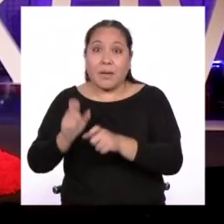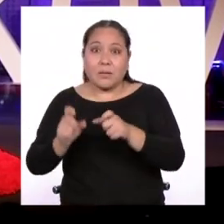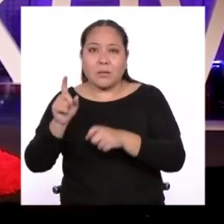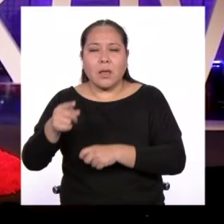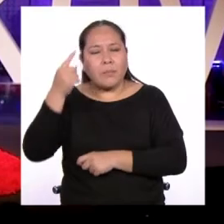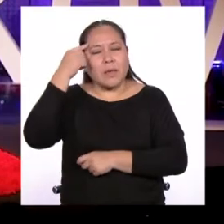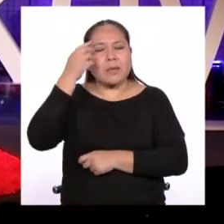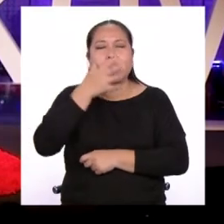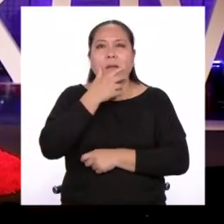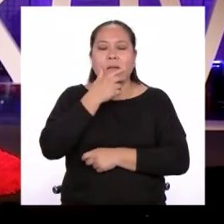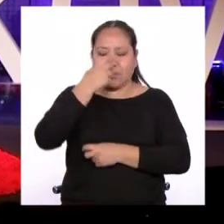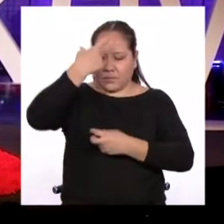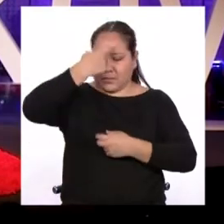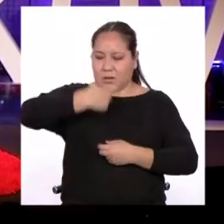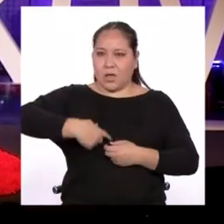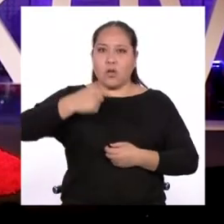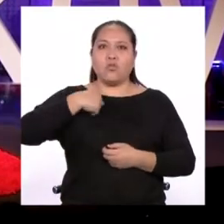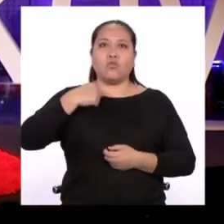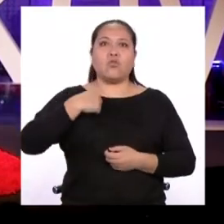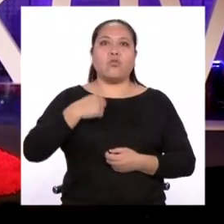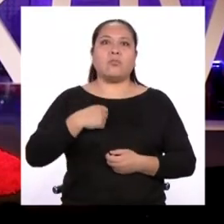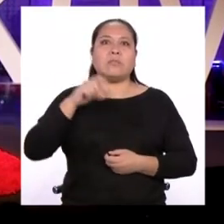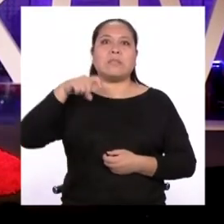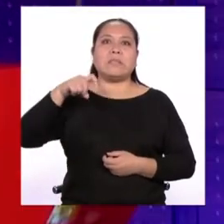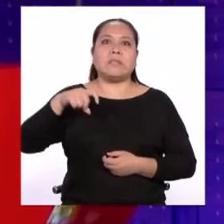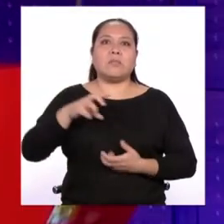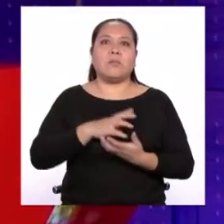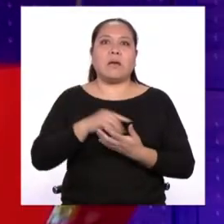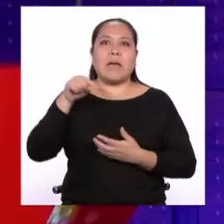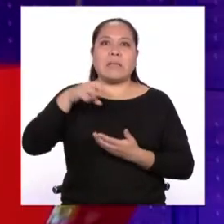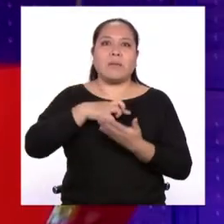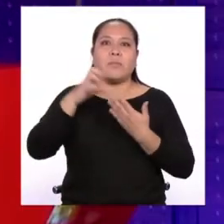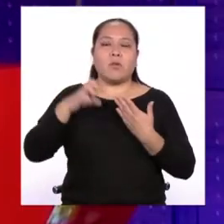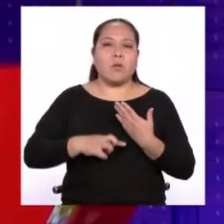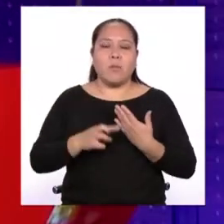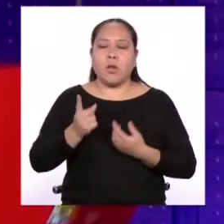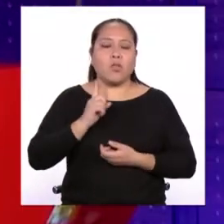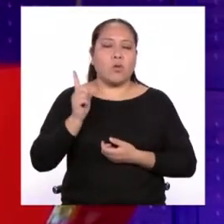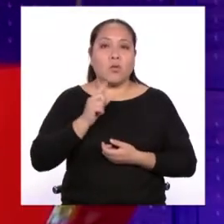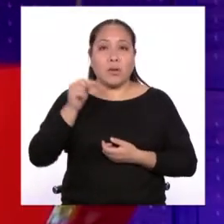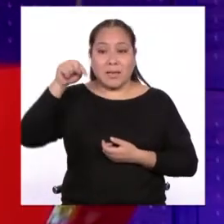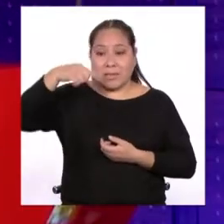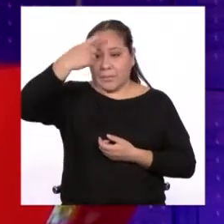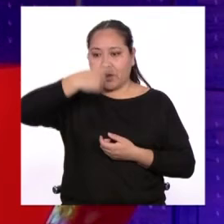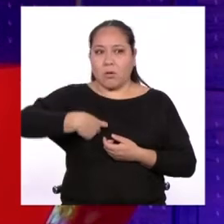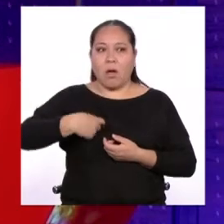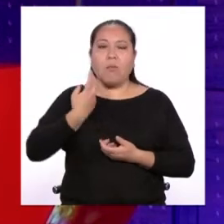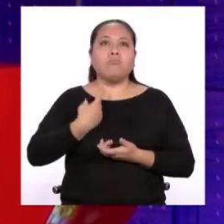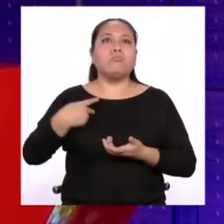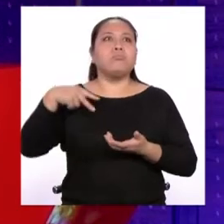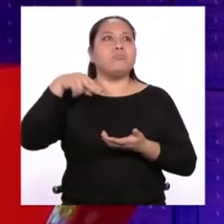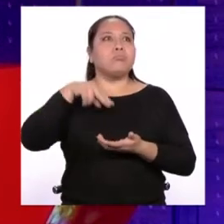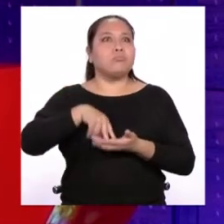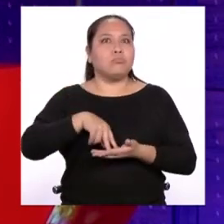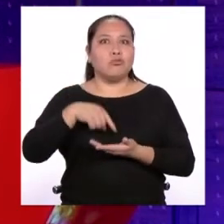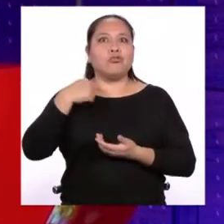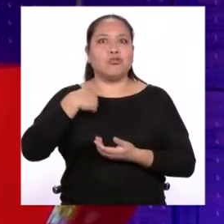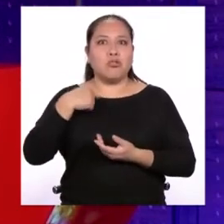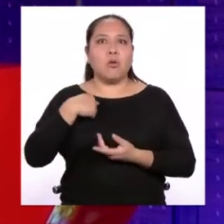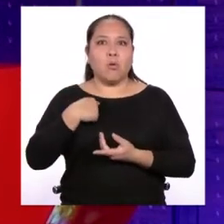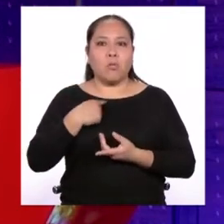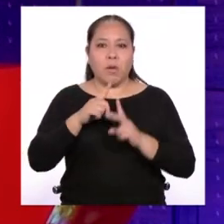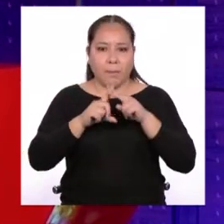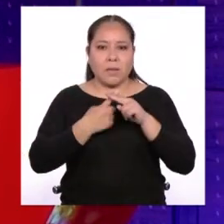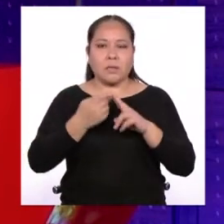de percibirse como beneficiarios de un programa y se conviertan en los protagonistas de su